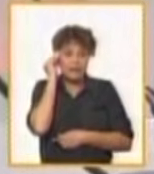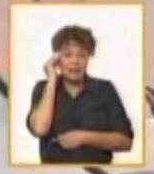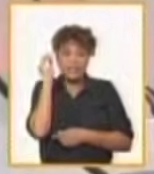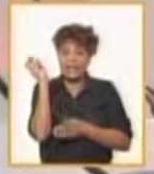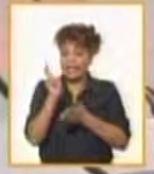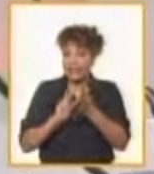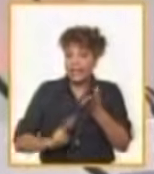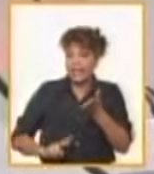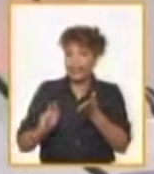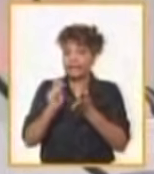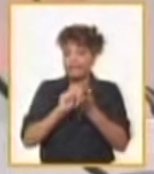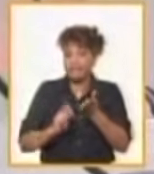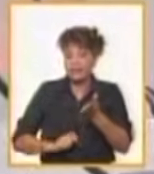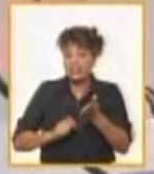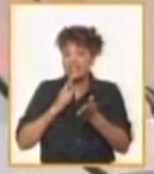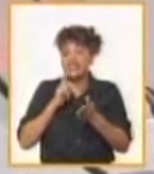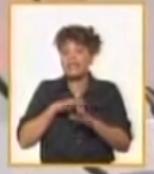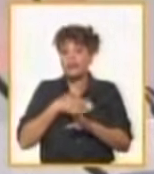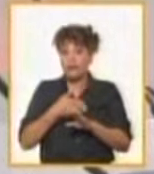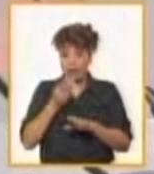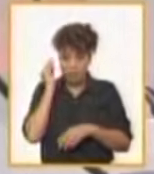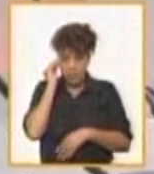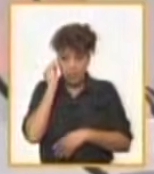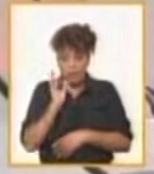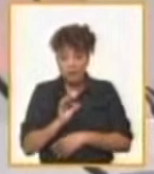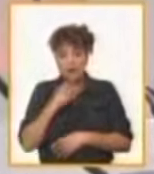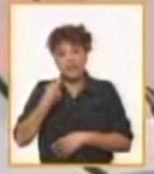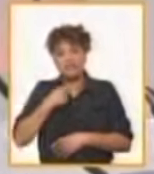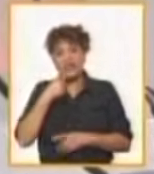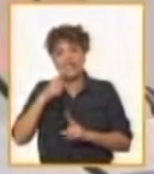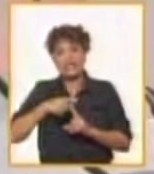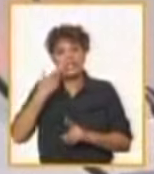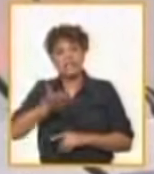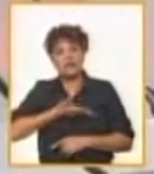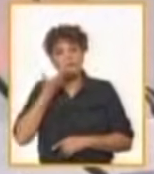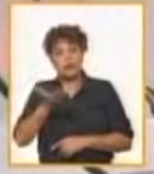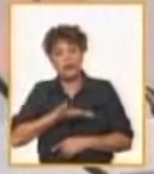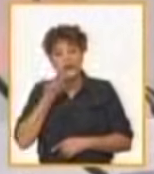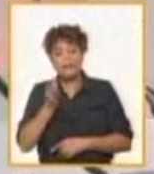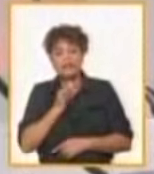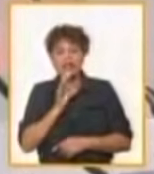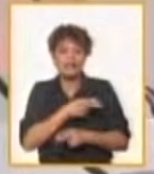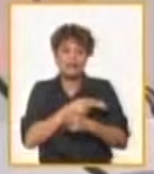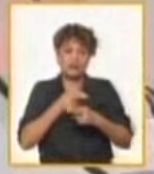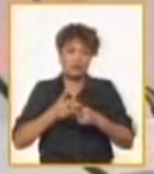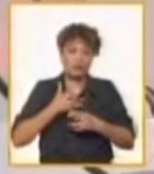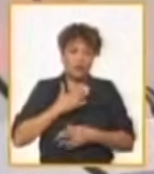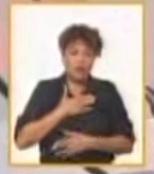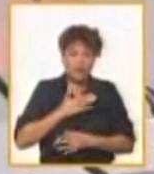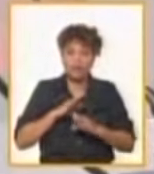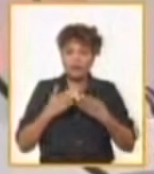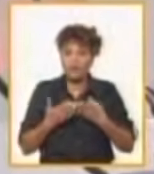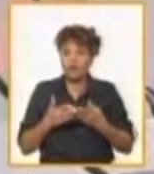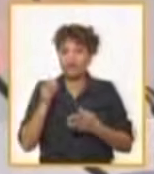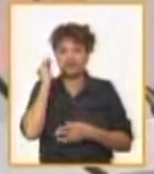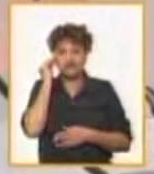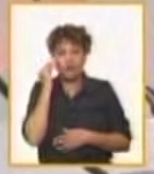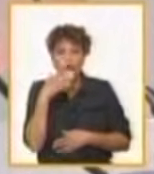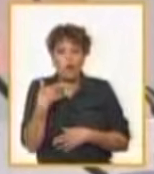de ese testimonio, de esa literatura testimonial, de la entrevista, o a través de que esas propias personas tuvieran las armas, los